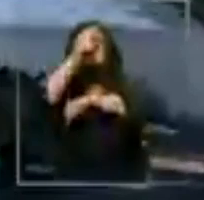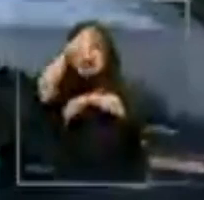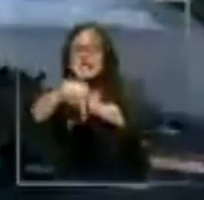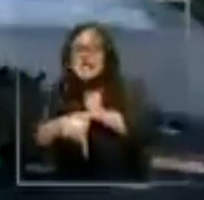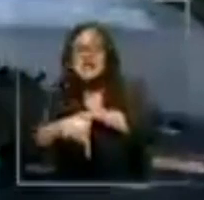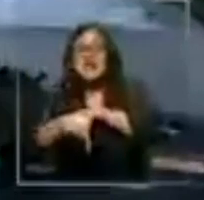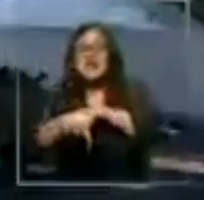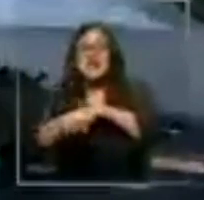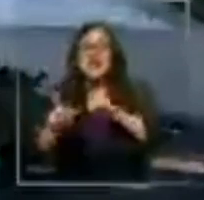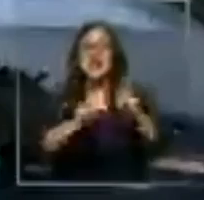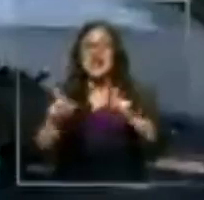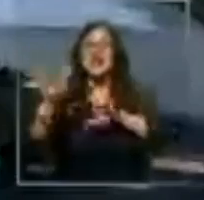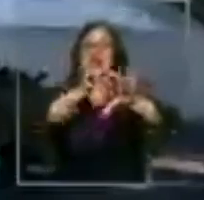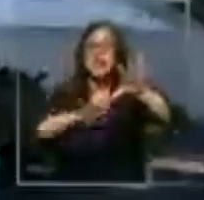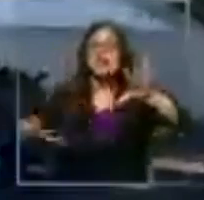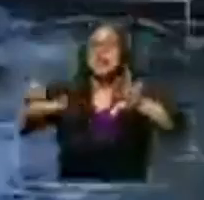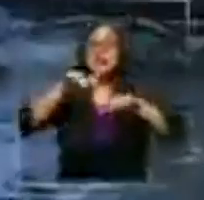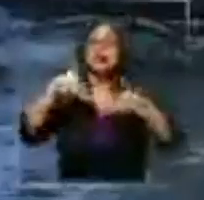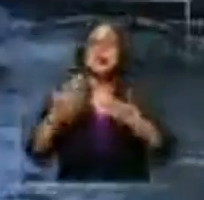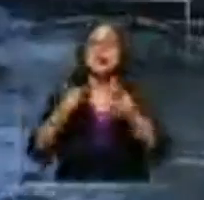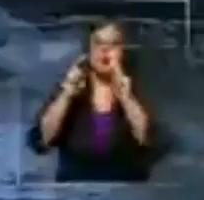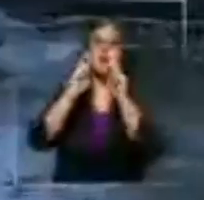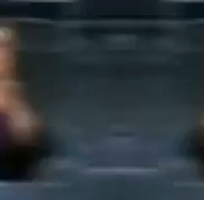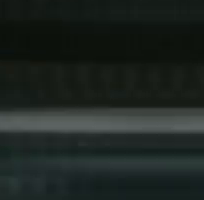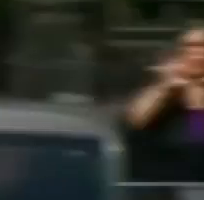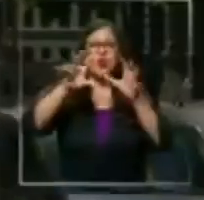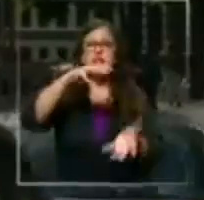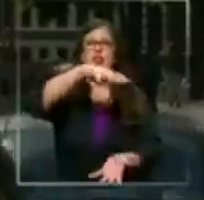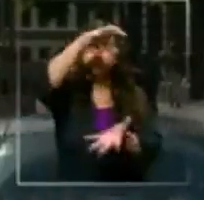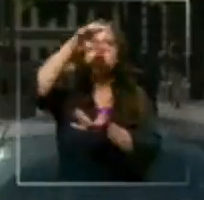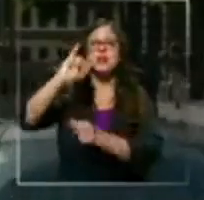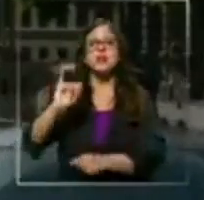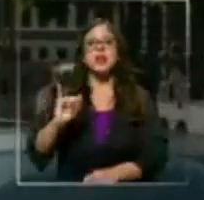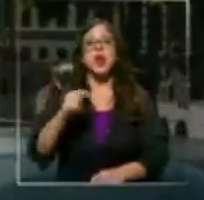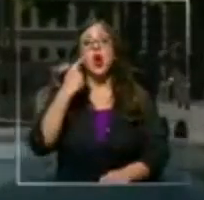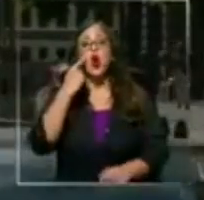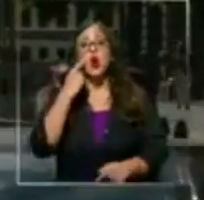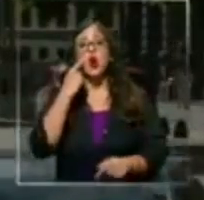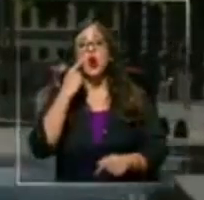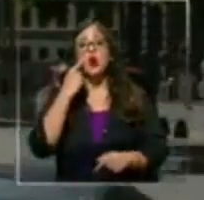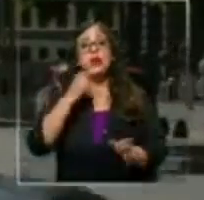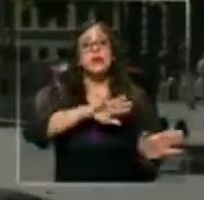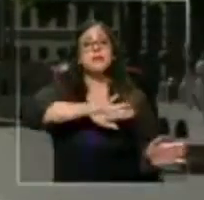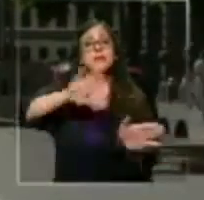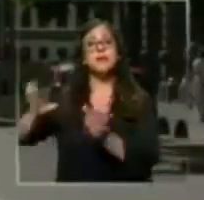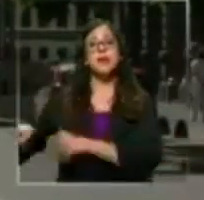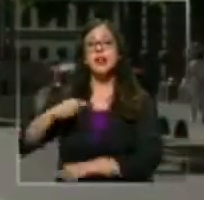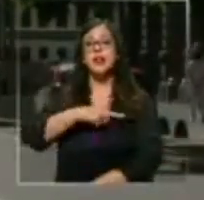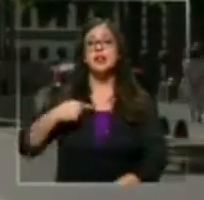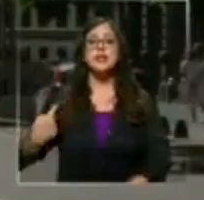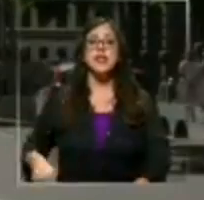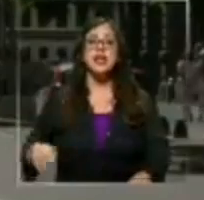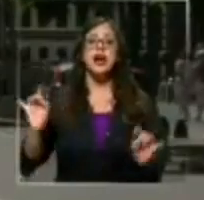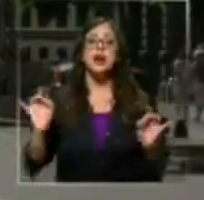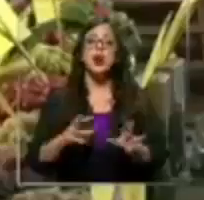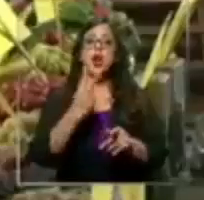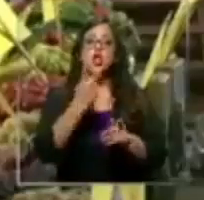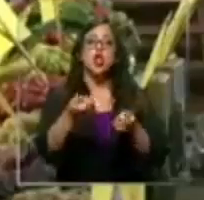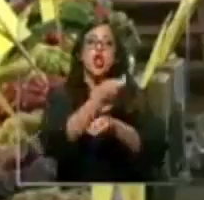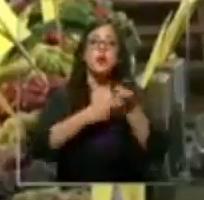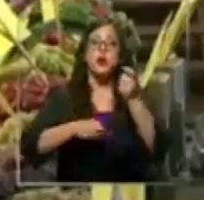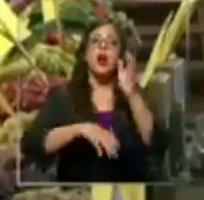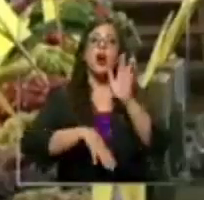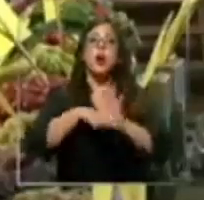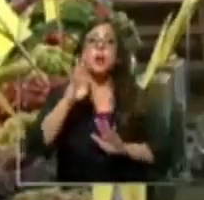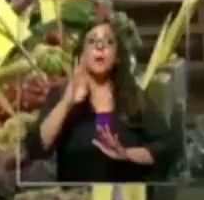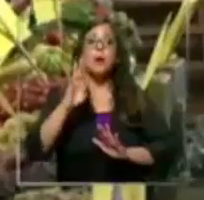que los sensores electrónicos detectados en su estructura serían... Mientras tanto, a ver, si sacamos a China, quizás dos de los mercados que más influyen en